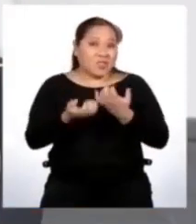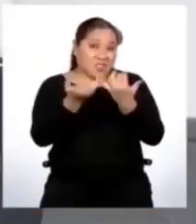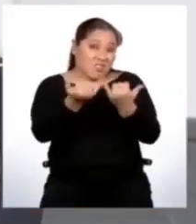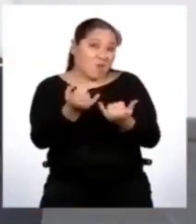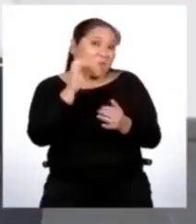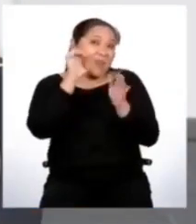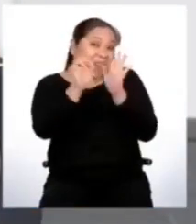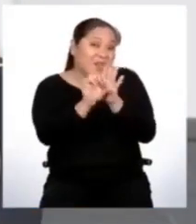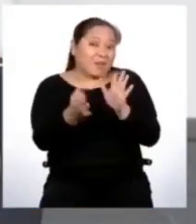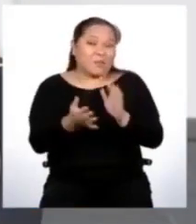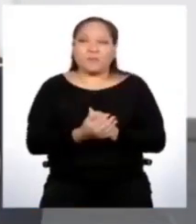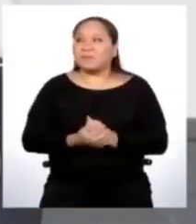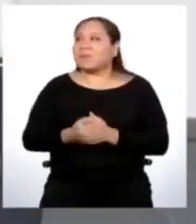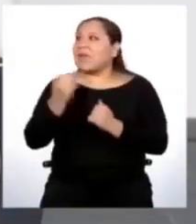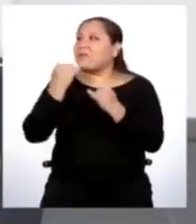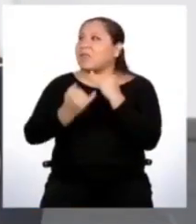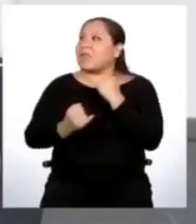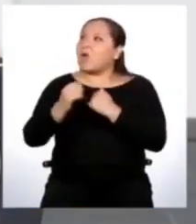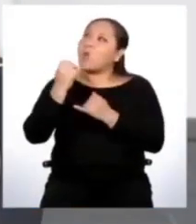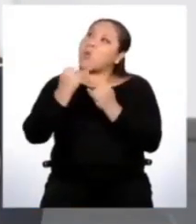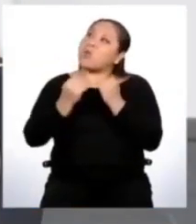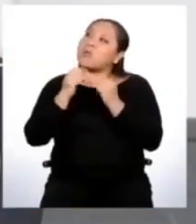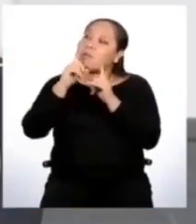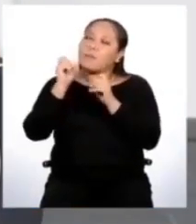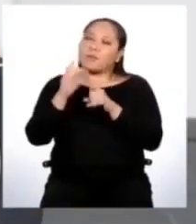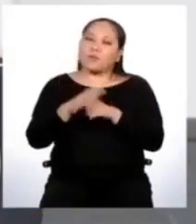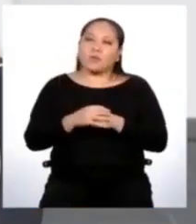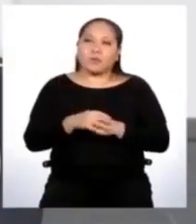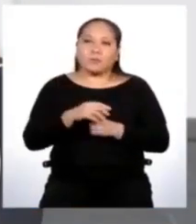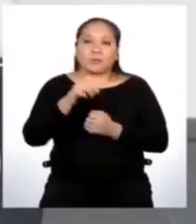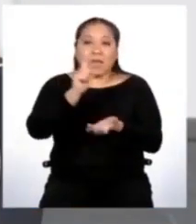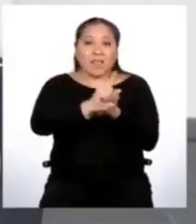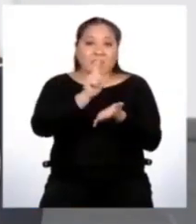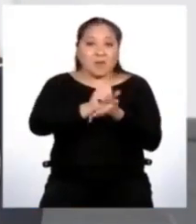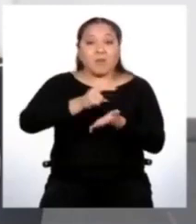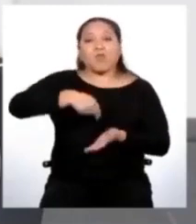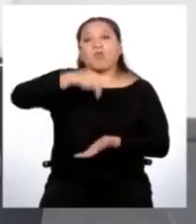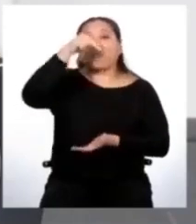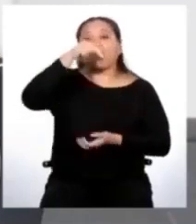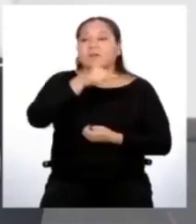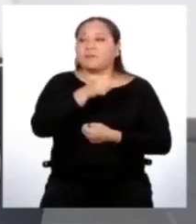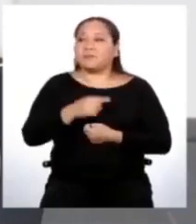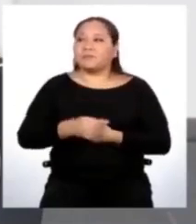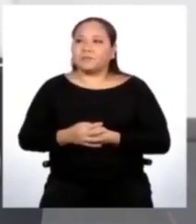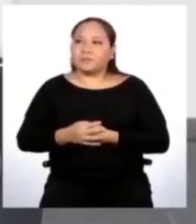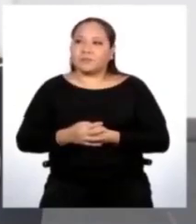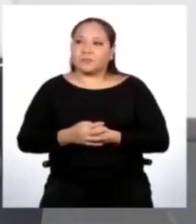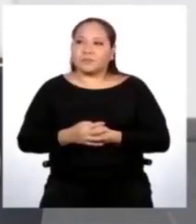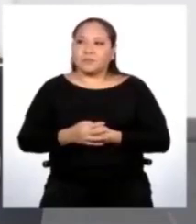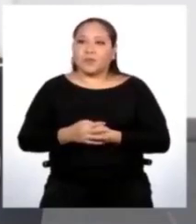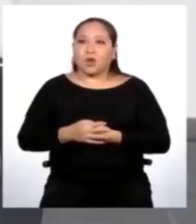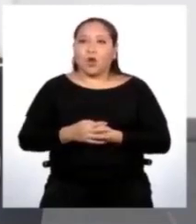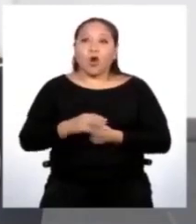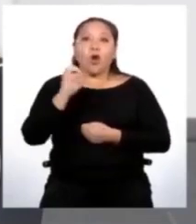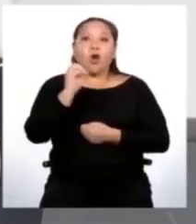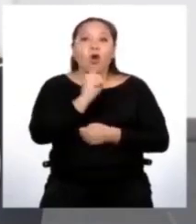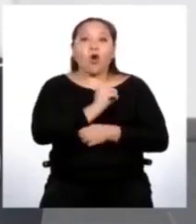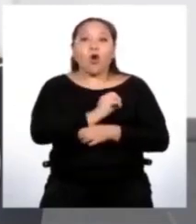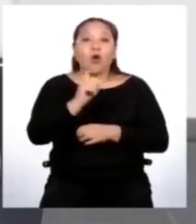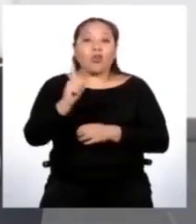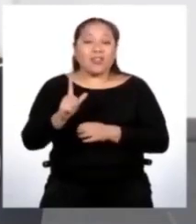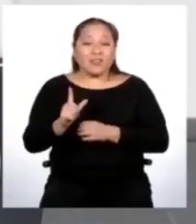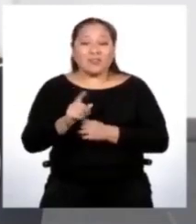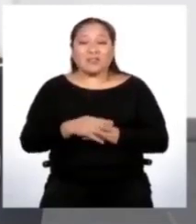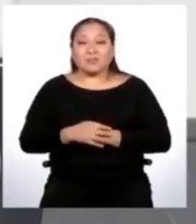Finalmente, nuestra última consulta viene desde Lima Norte. Desde Los Olivos, en realidad.